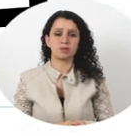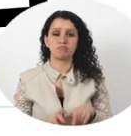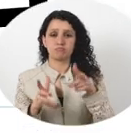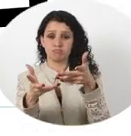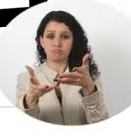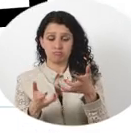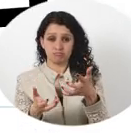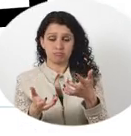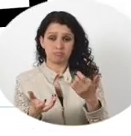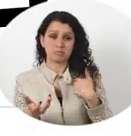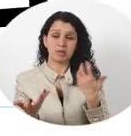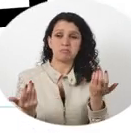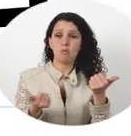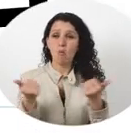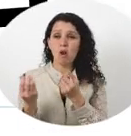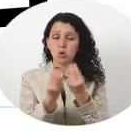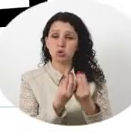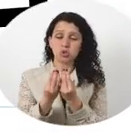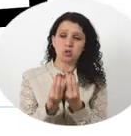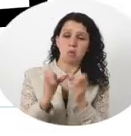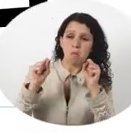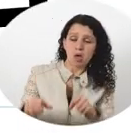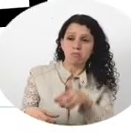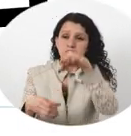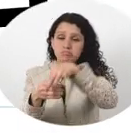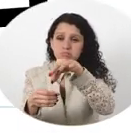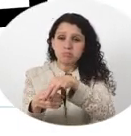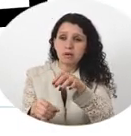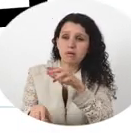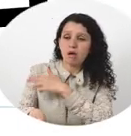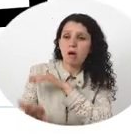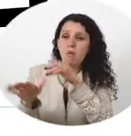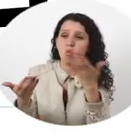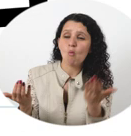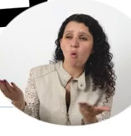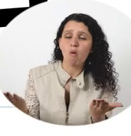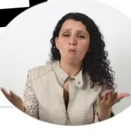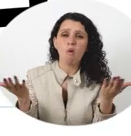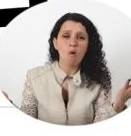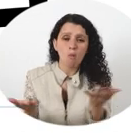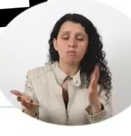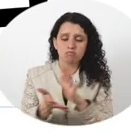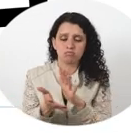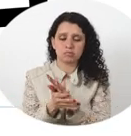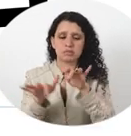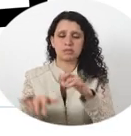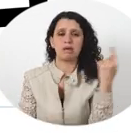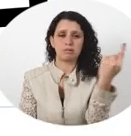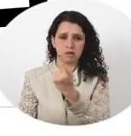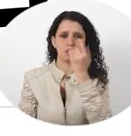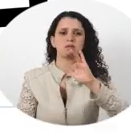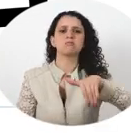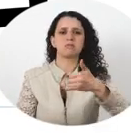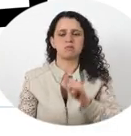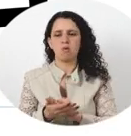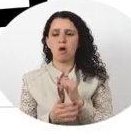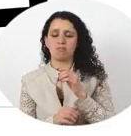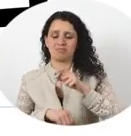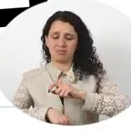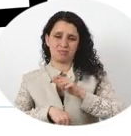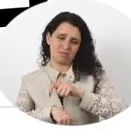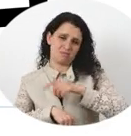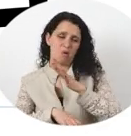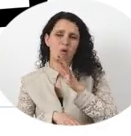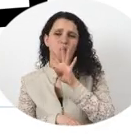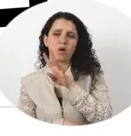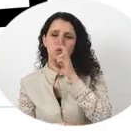Si usted desea confirmar en cuáles consejos de la universidad puede elegir a sus representantes, la Secretaría General pondrá a disposición entre el 4